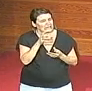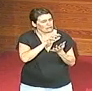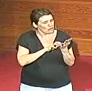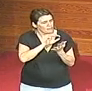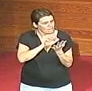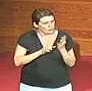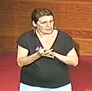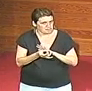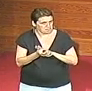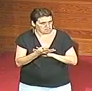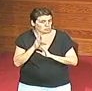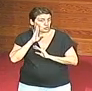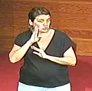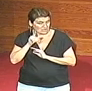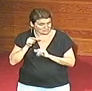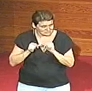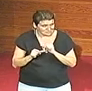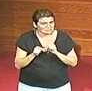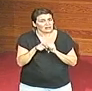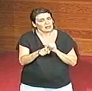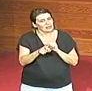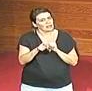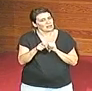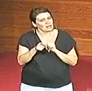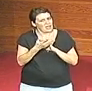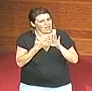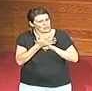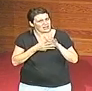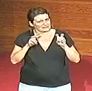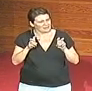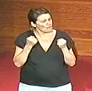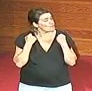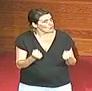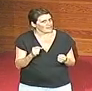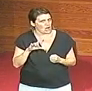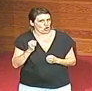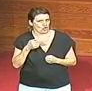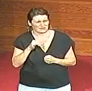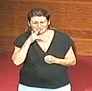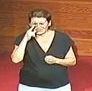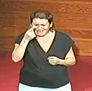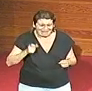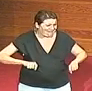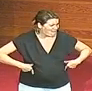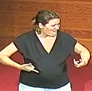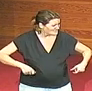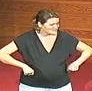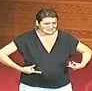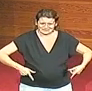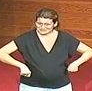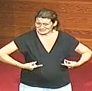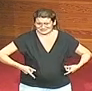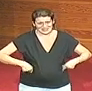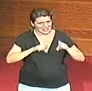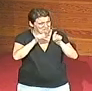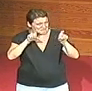desde Bruselas y que habla justamente de la fuerza de los lobbies. Es que no sabéis el dinero que se gastan las patronales, las compañías, que están también